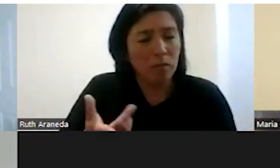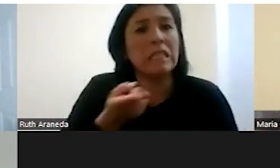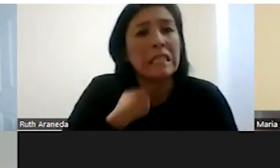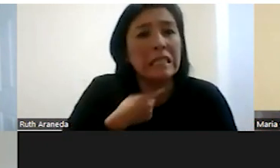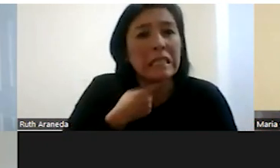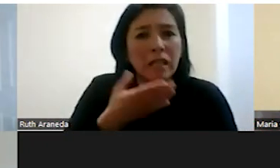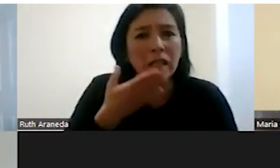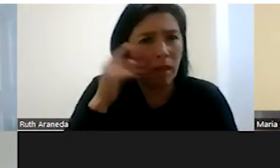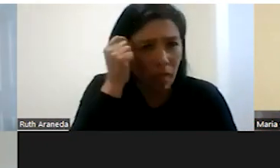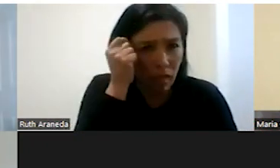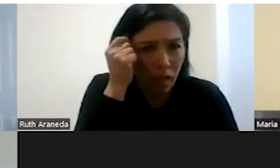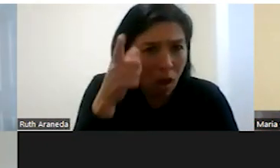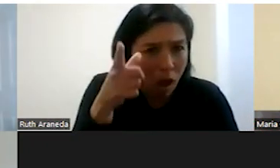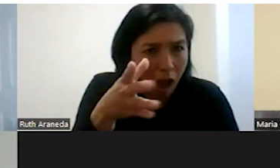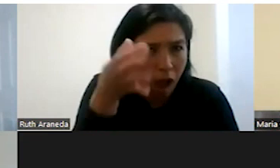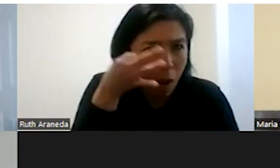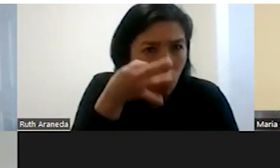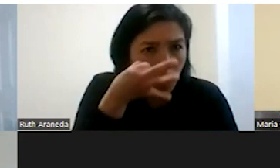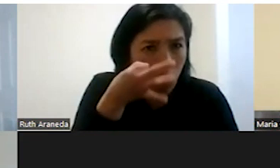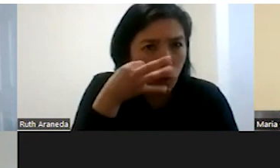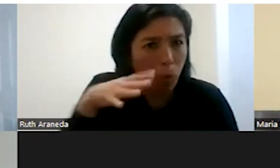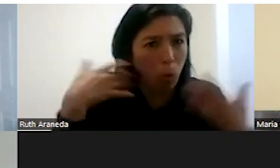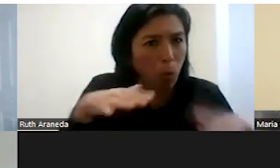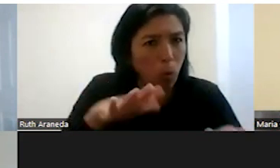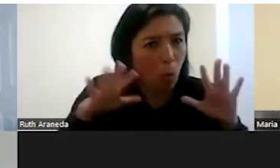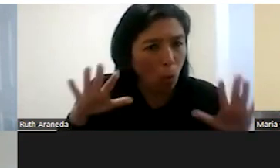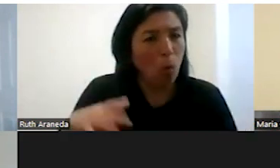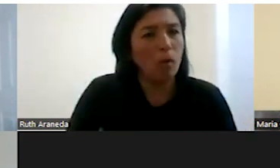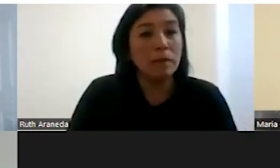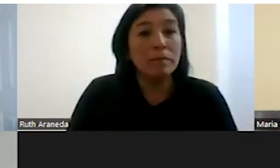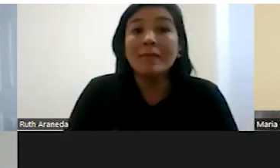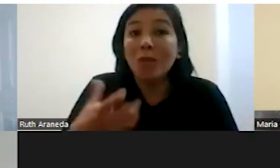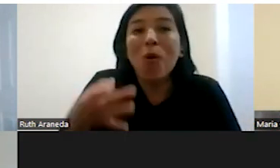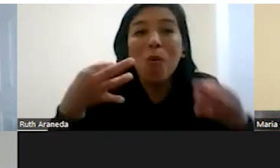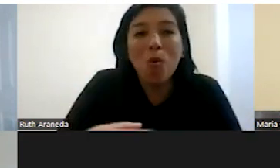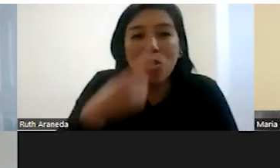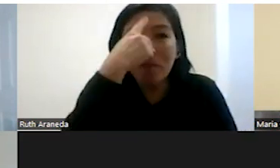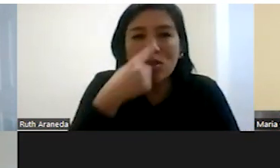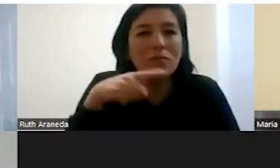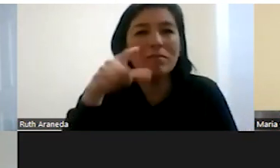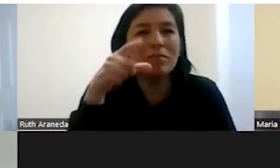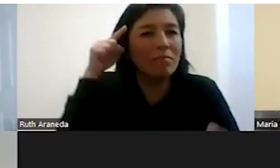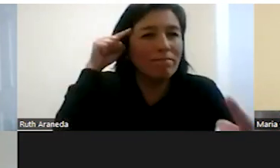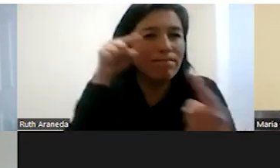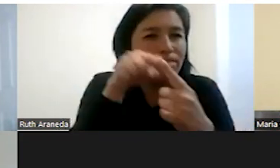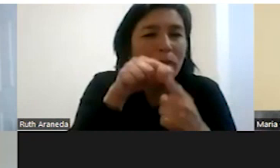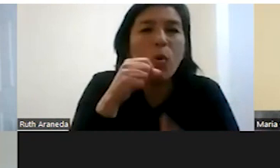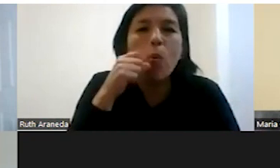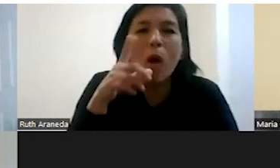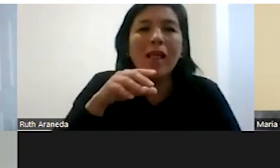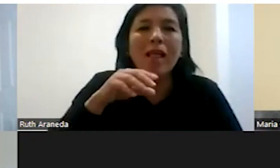tu capacidad de observar. Y bueno, justamente el museo tiene como misión difundir